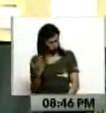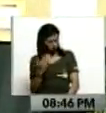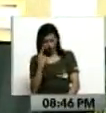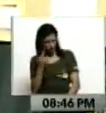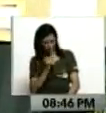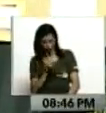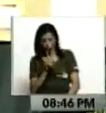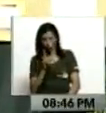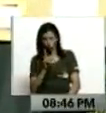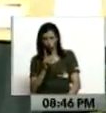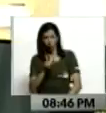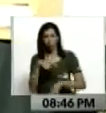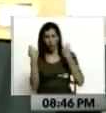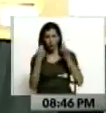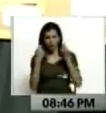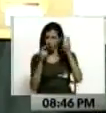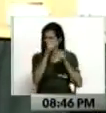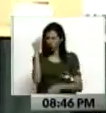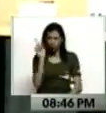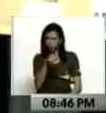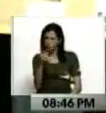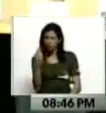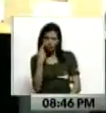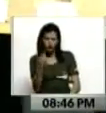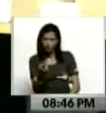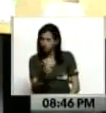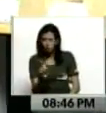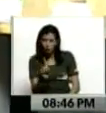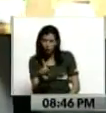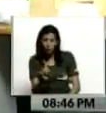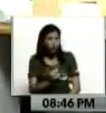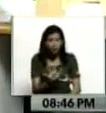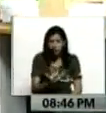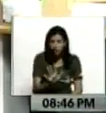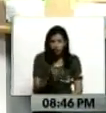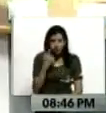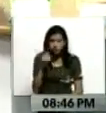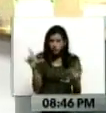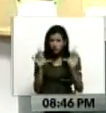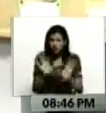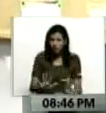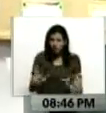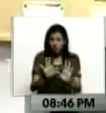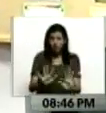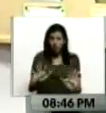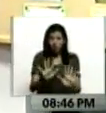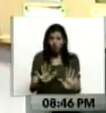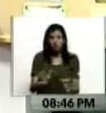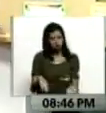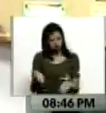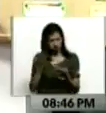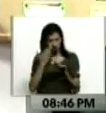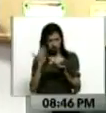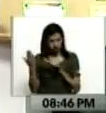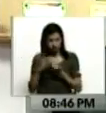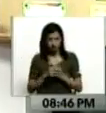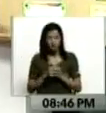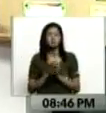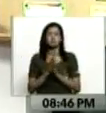la derecha no han visto la propaganda Julio borge la han visto no la han visto en televisión